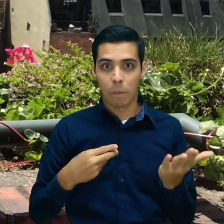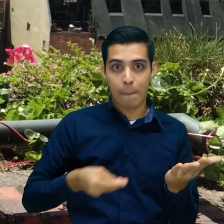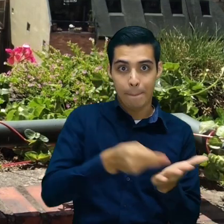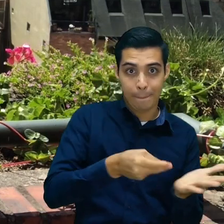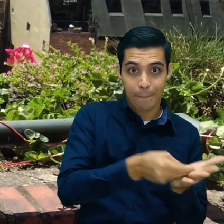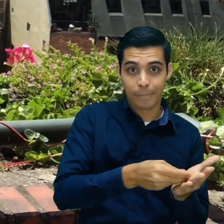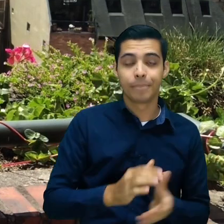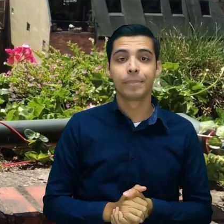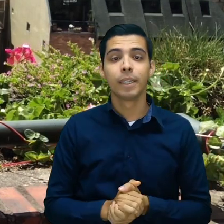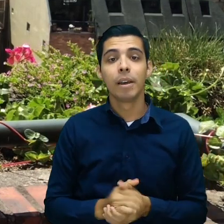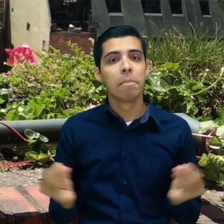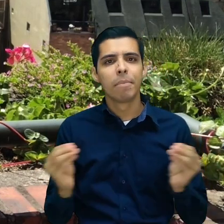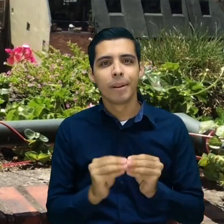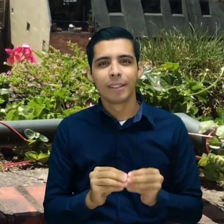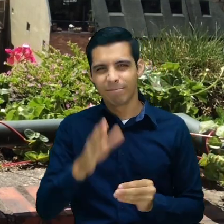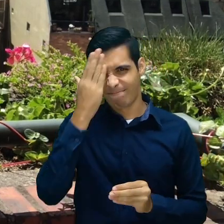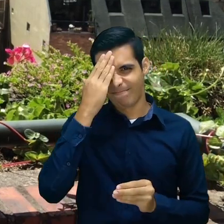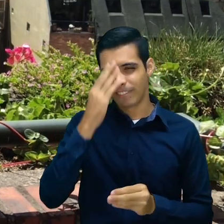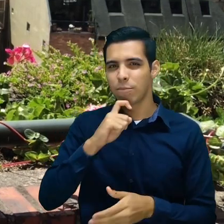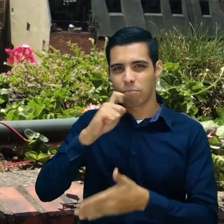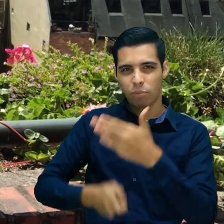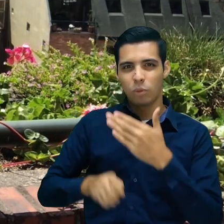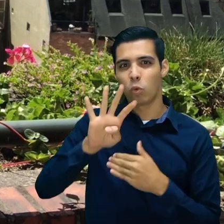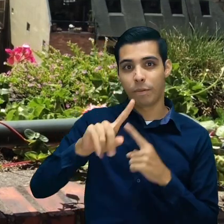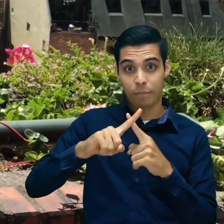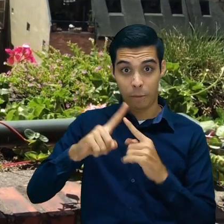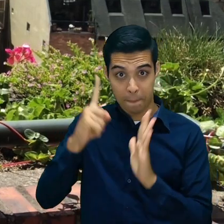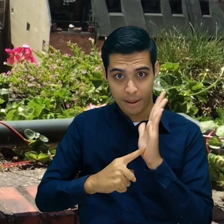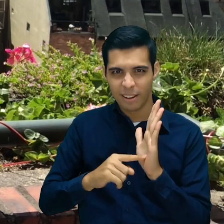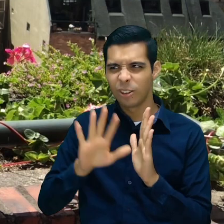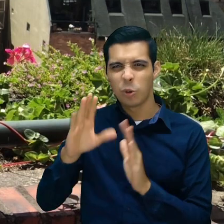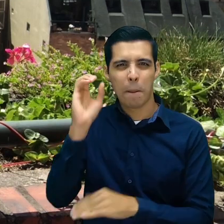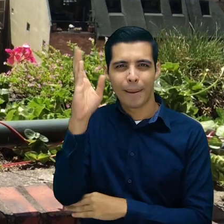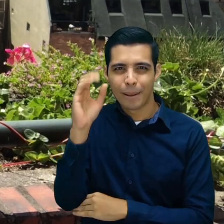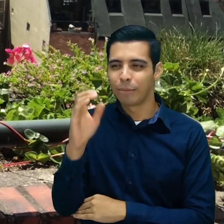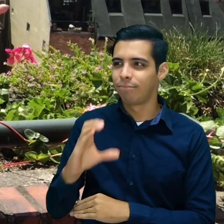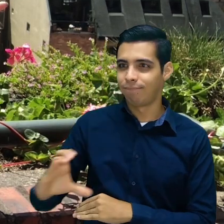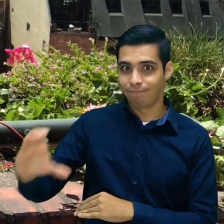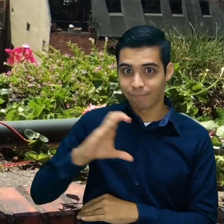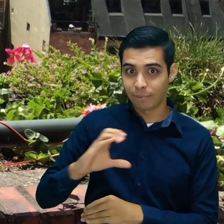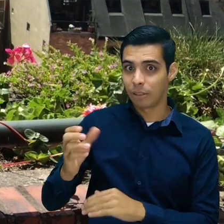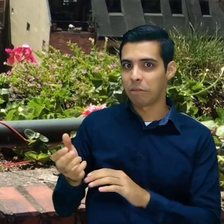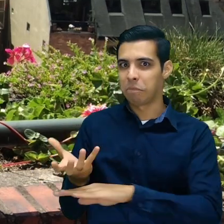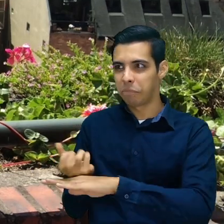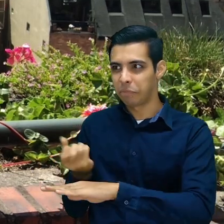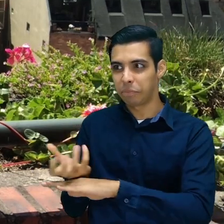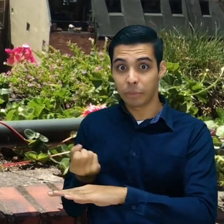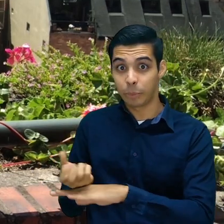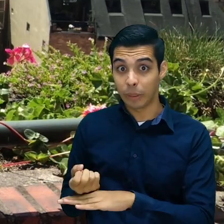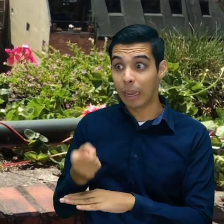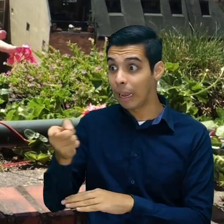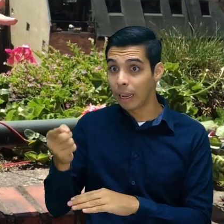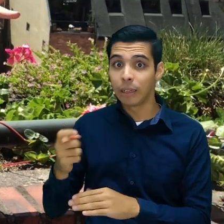que es este gravamen a los movimientos financieros y ese es impuesto que pagamos cuando realizamos retiros de cuentas bancarias. Eso también hay que tenerlo en cuenta